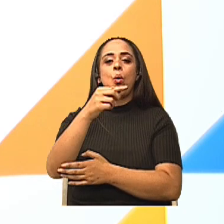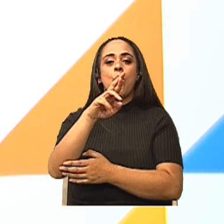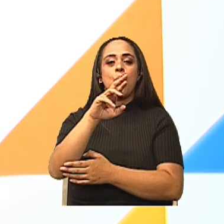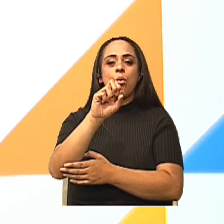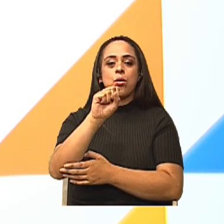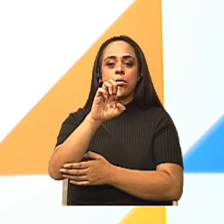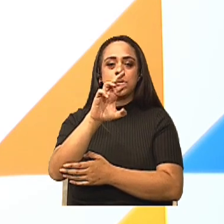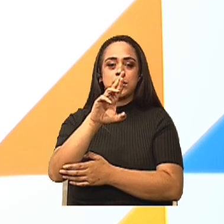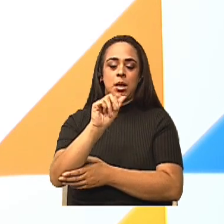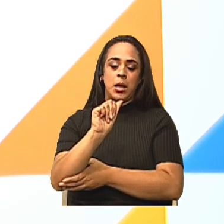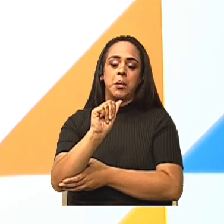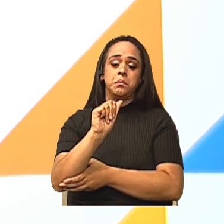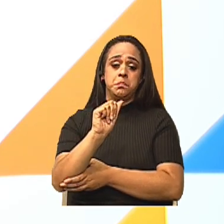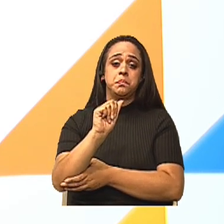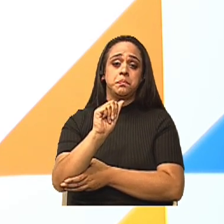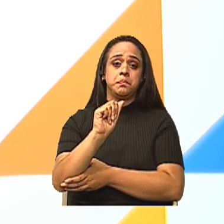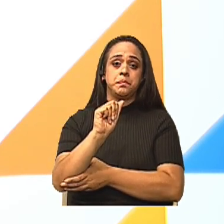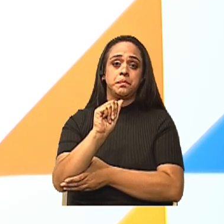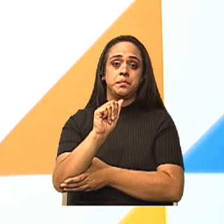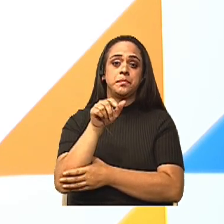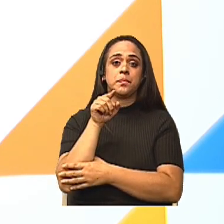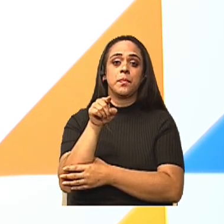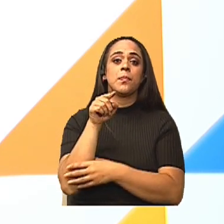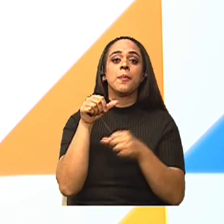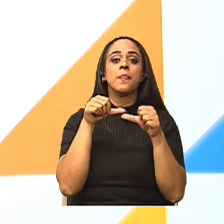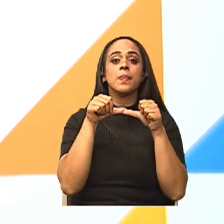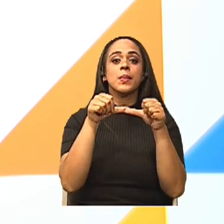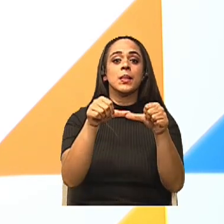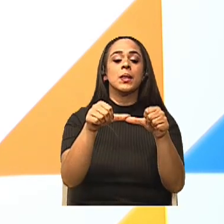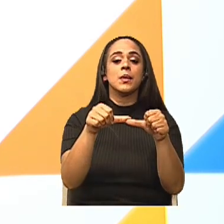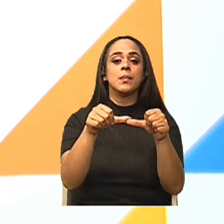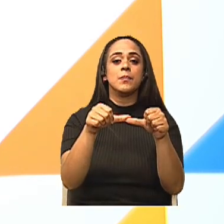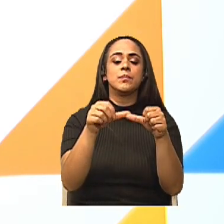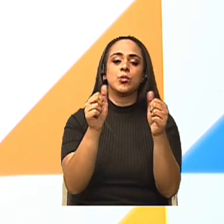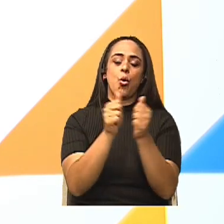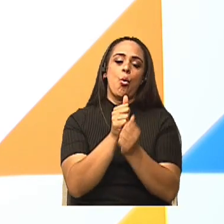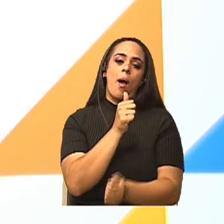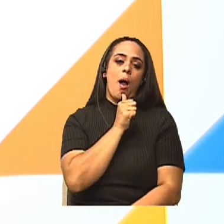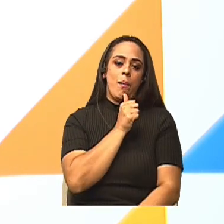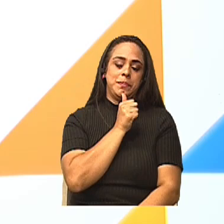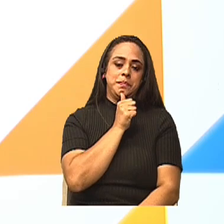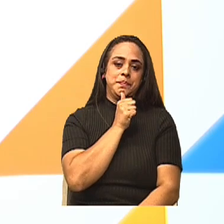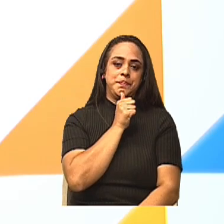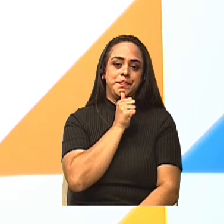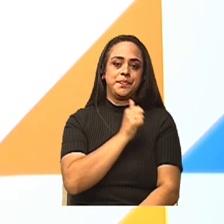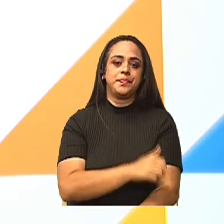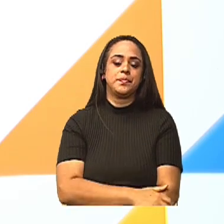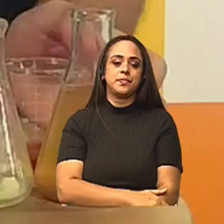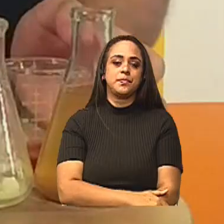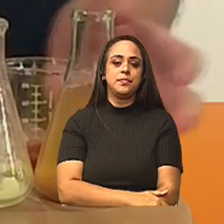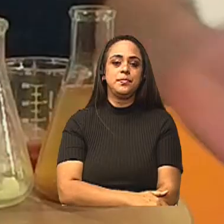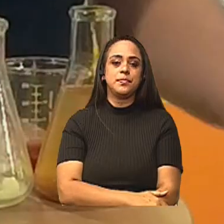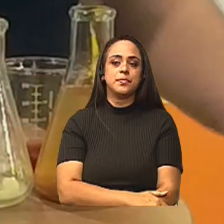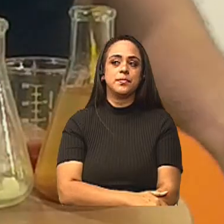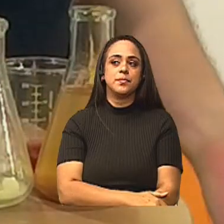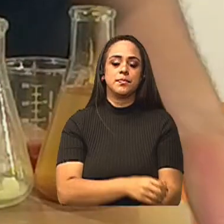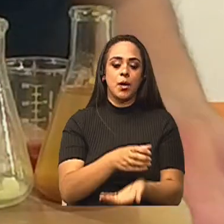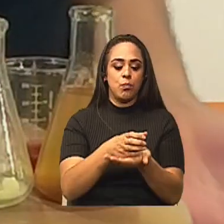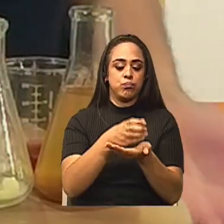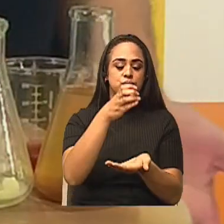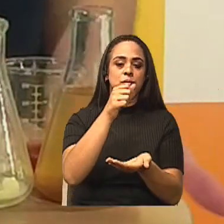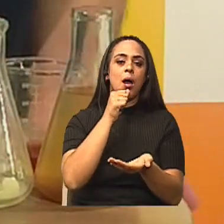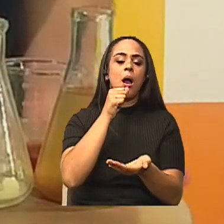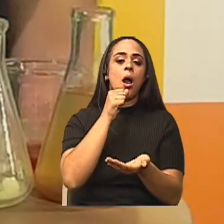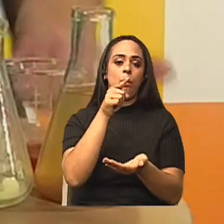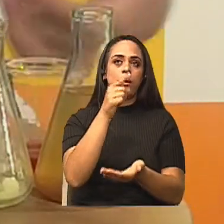esto. Vamos a continuar con el agua. Ok, en este recipiente tengo agua, todos lo